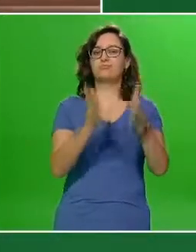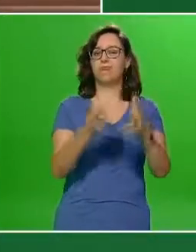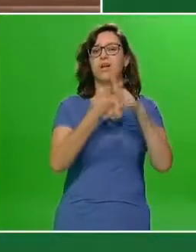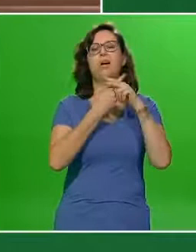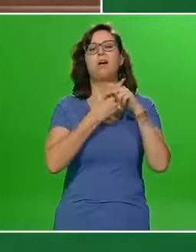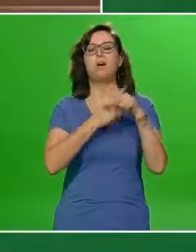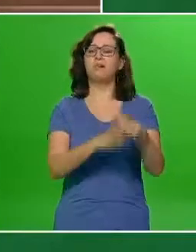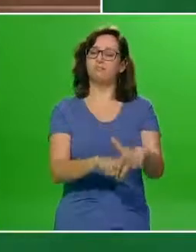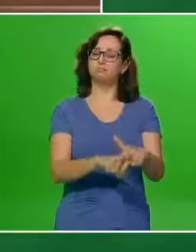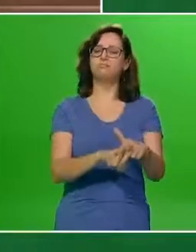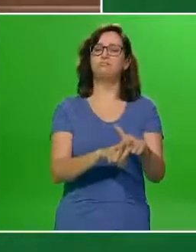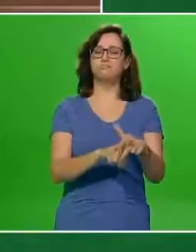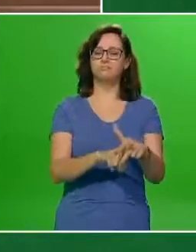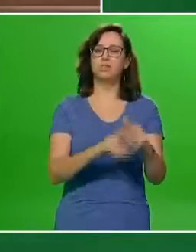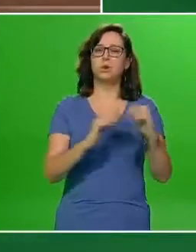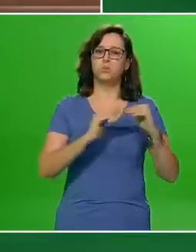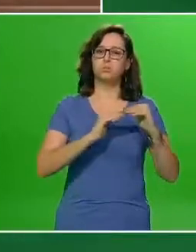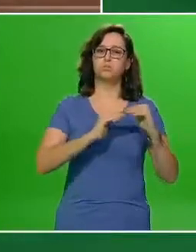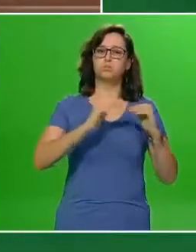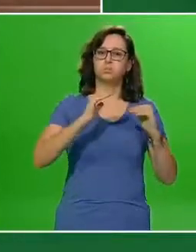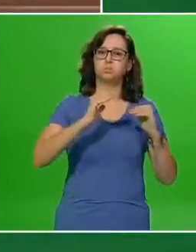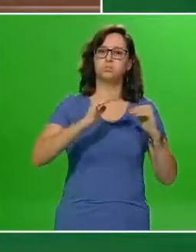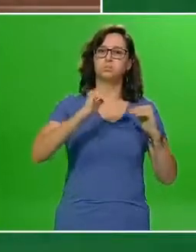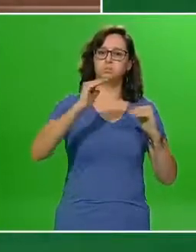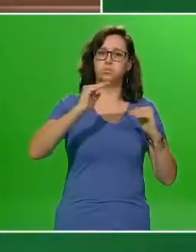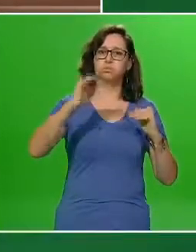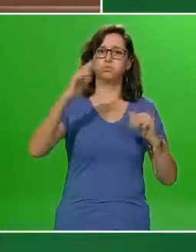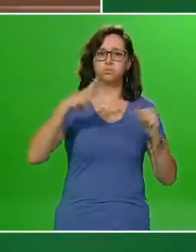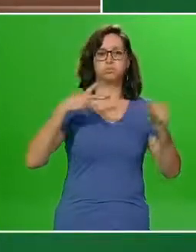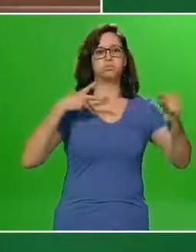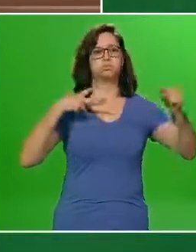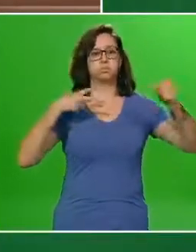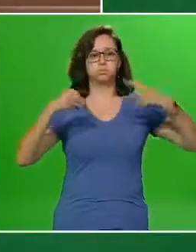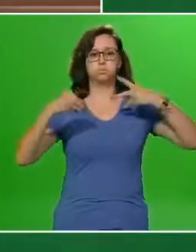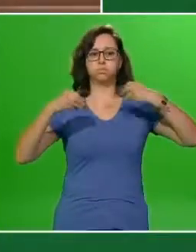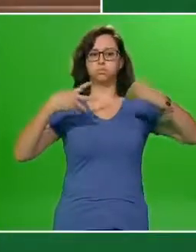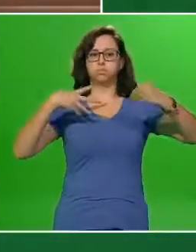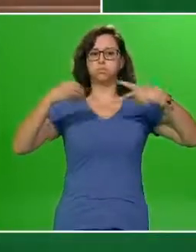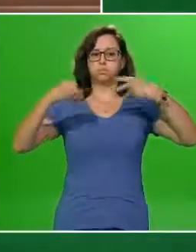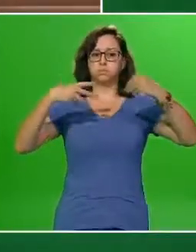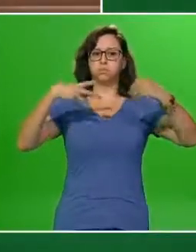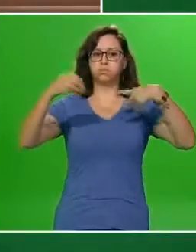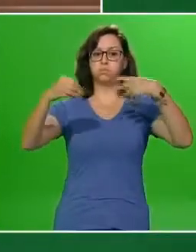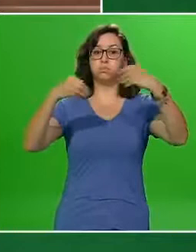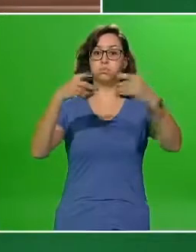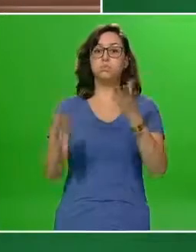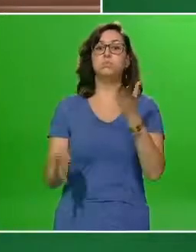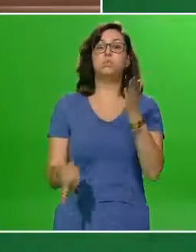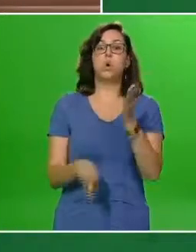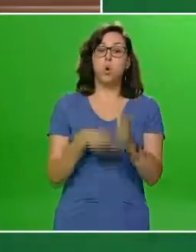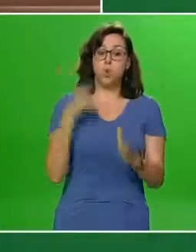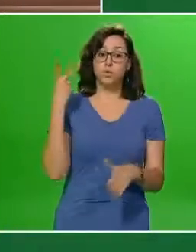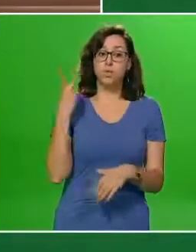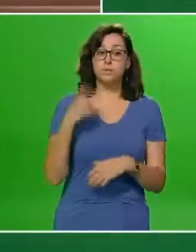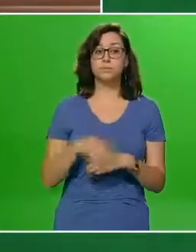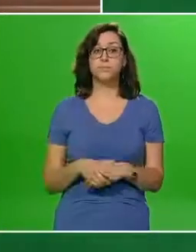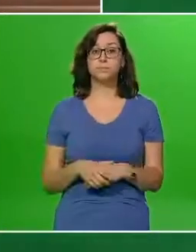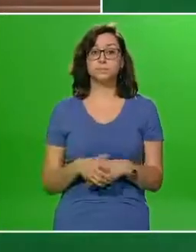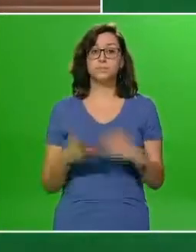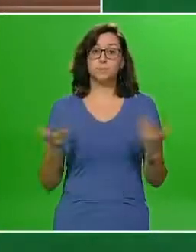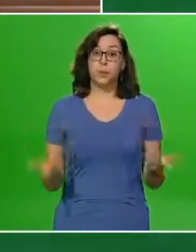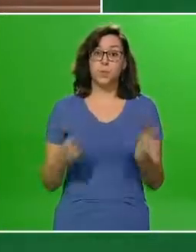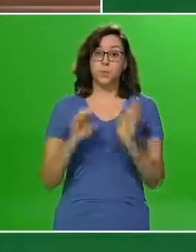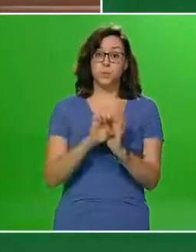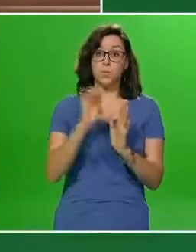evidencia de indicios de rebrotes, de resurgimientos, de ascensos. Ya hemos comentado el